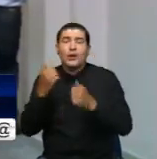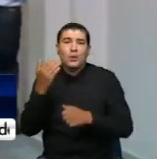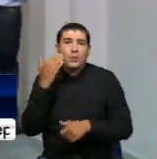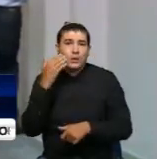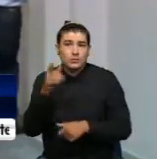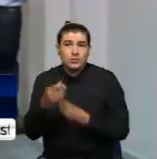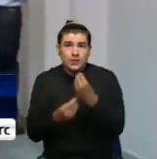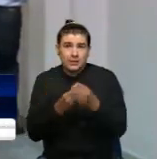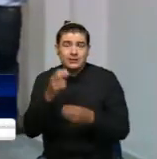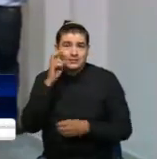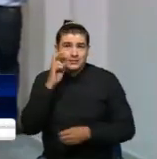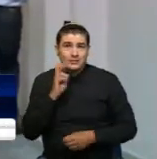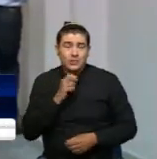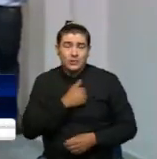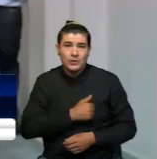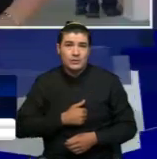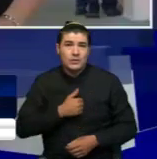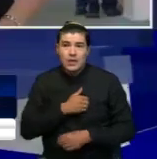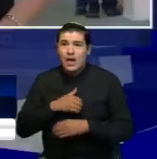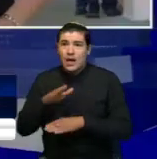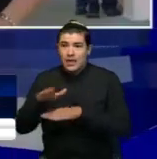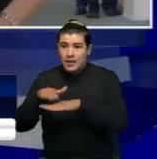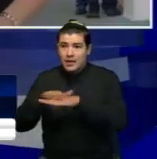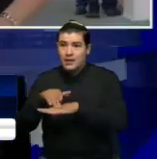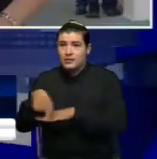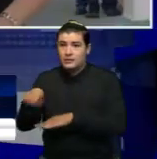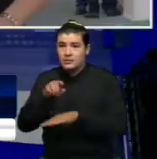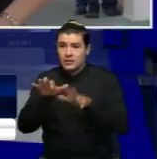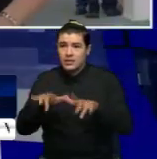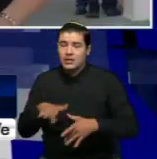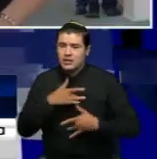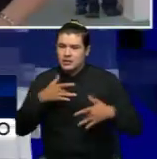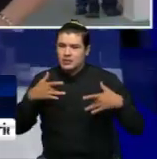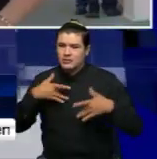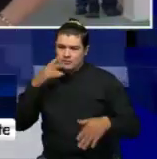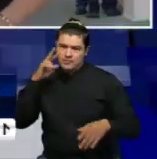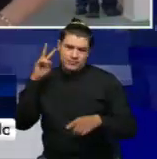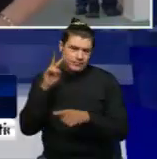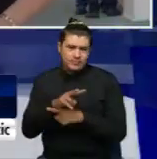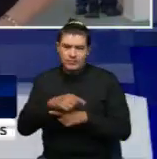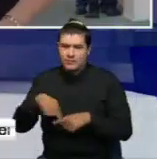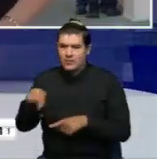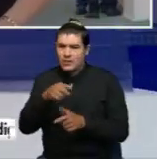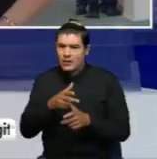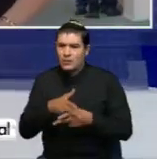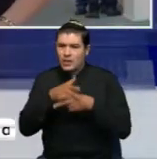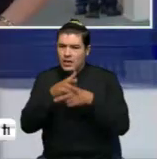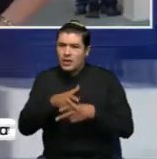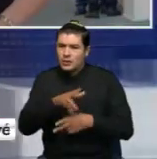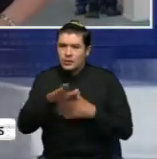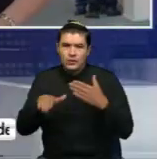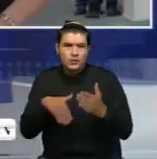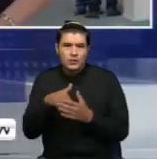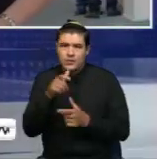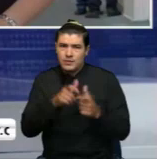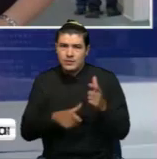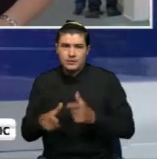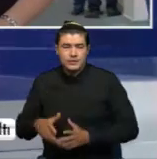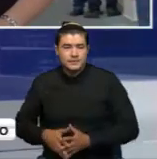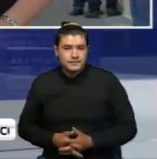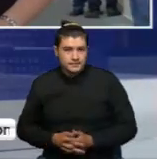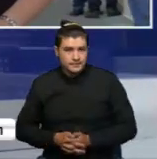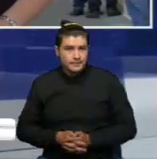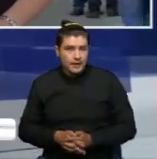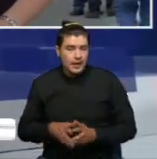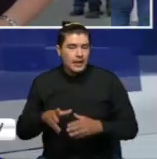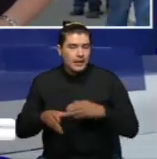de salud para que los controles sean un poco más rigurosos en estas casas de lenocinio y el llamado también de prevención para toda la ciudadanía esta sola